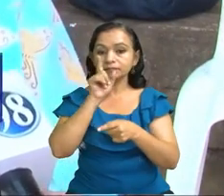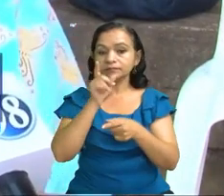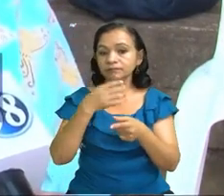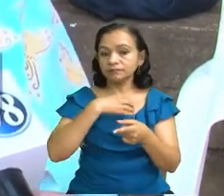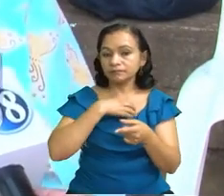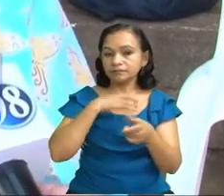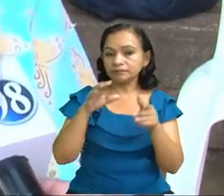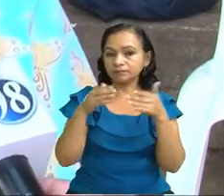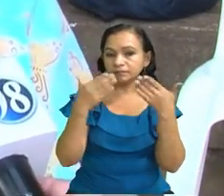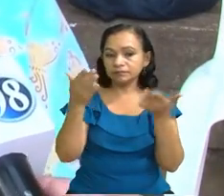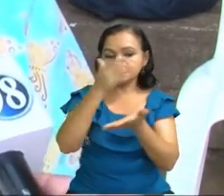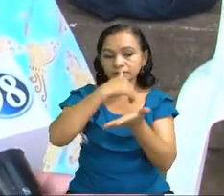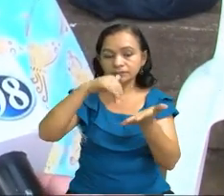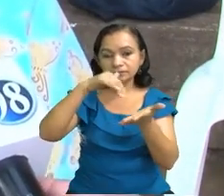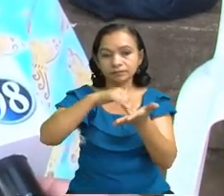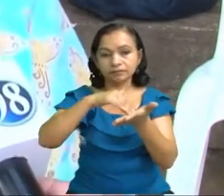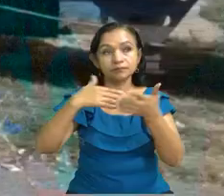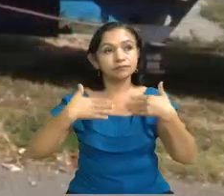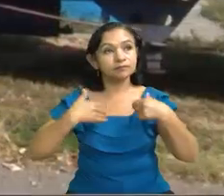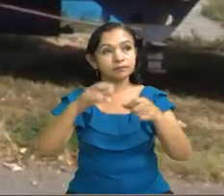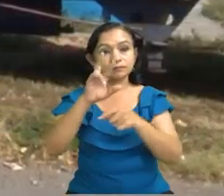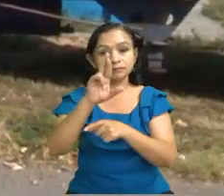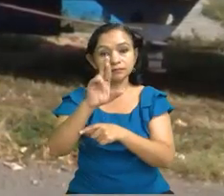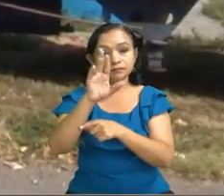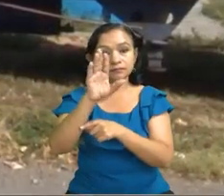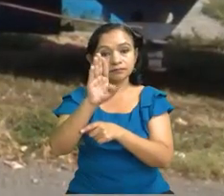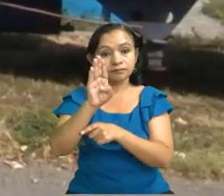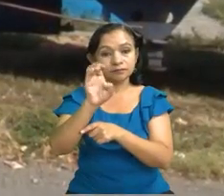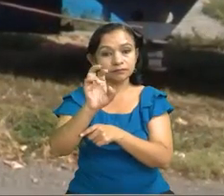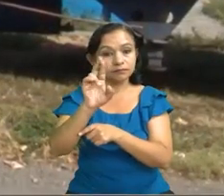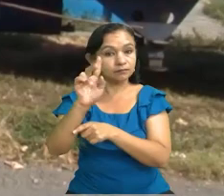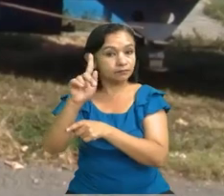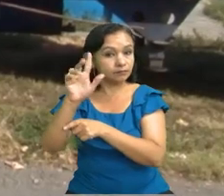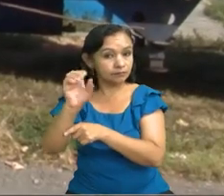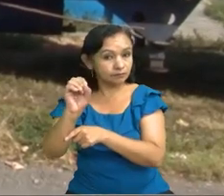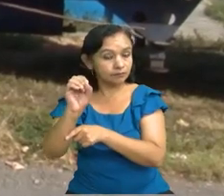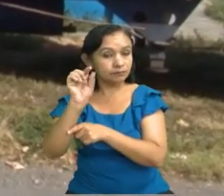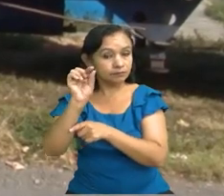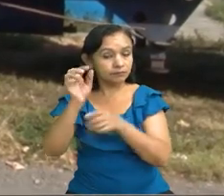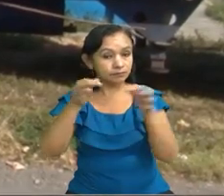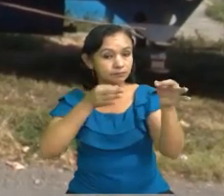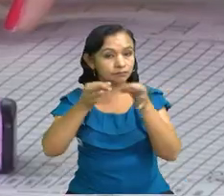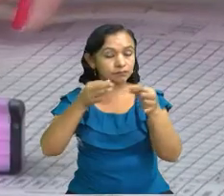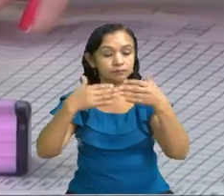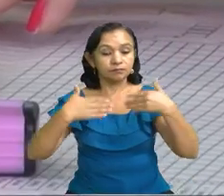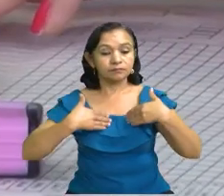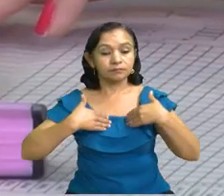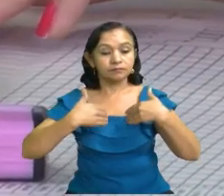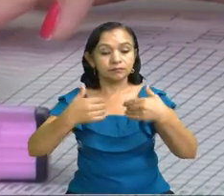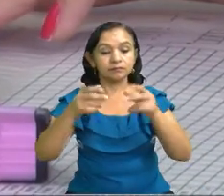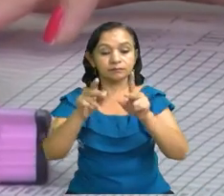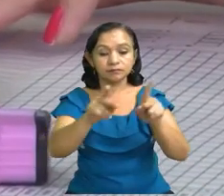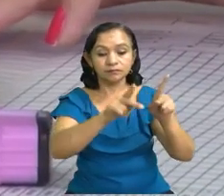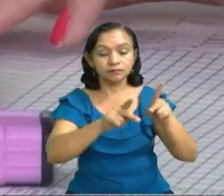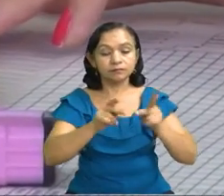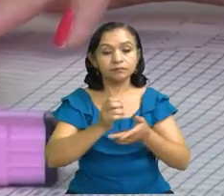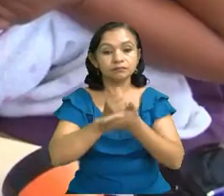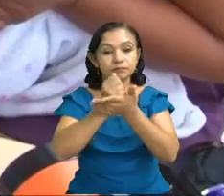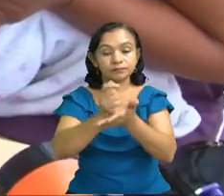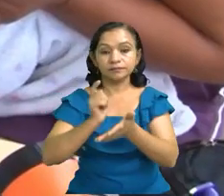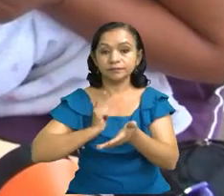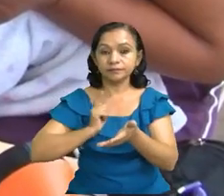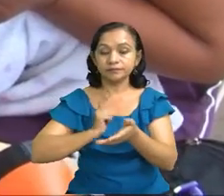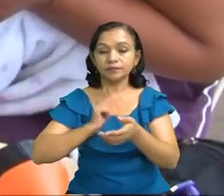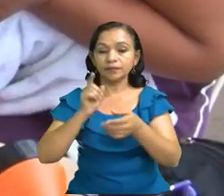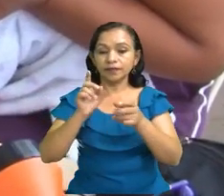que somos el Centro de Salud Roberto Herrera, básicamente para llevar un poco más de cerca la salud a la población, ¿verdad? Ahorita tenemos